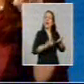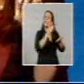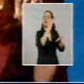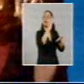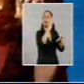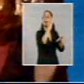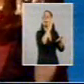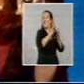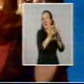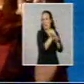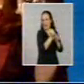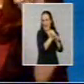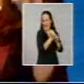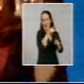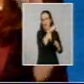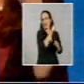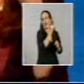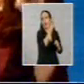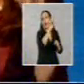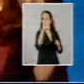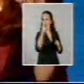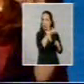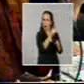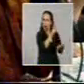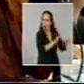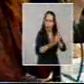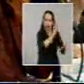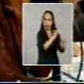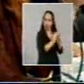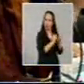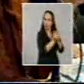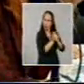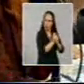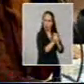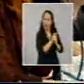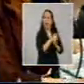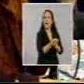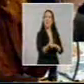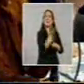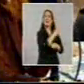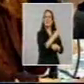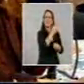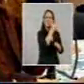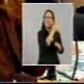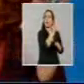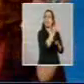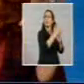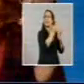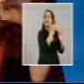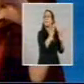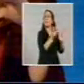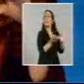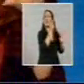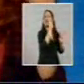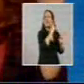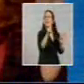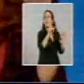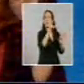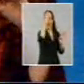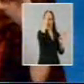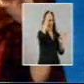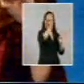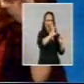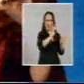Central, ya superó, eso fue en el segundo semestre del año 2012, y nos costó muchas